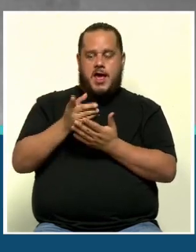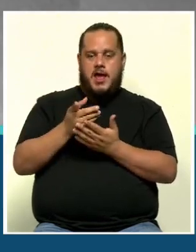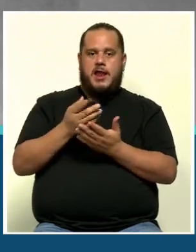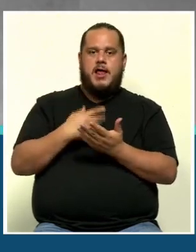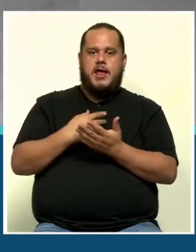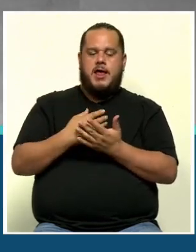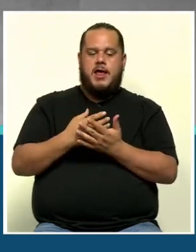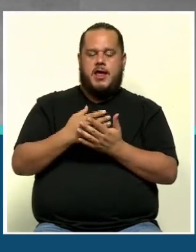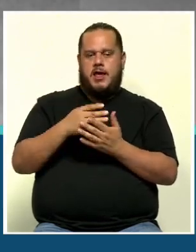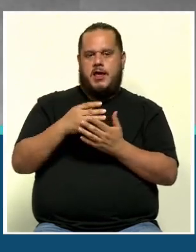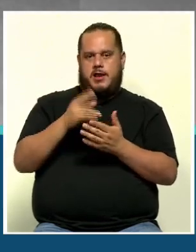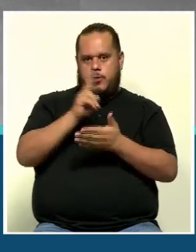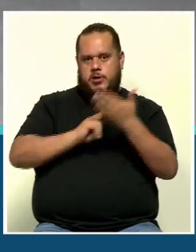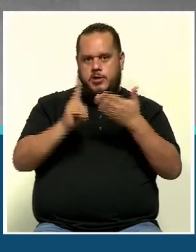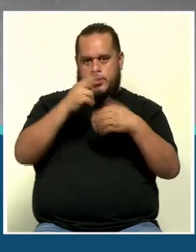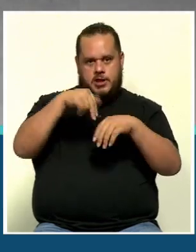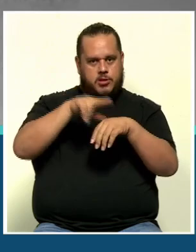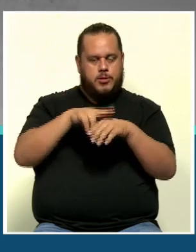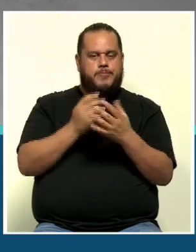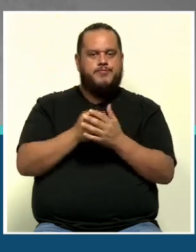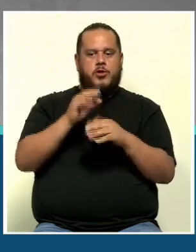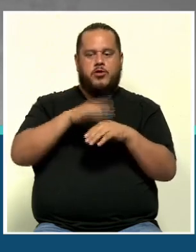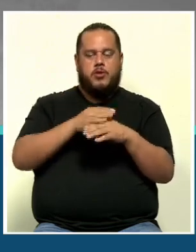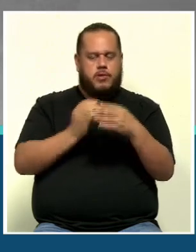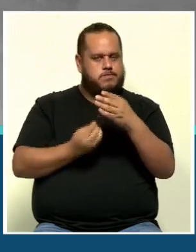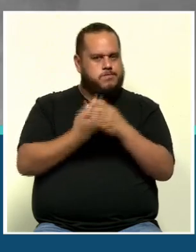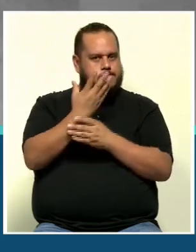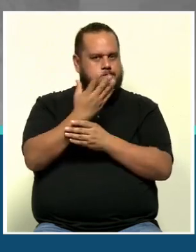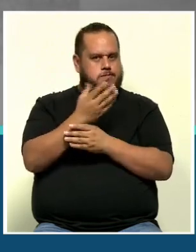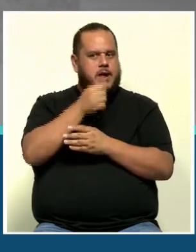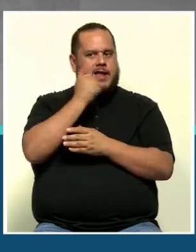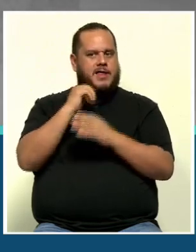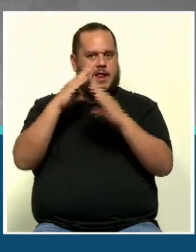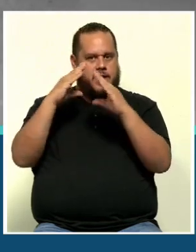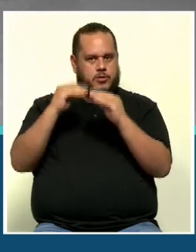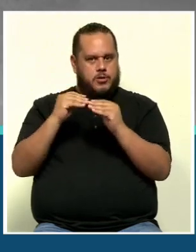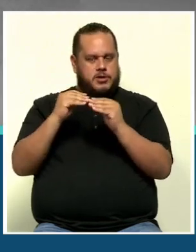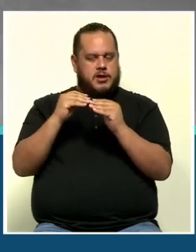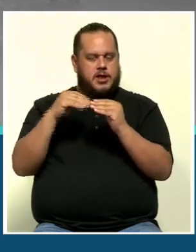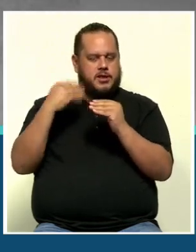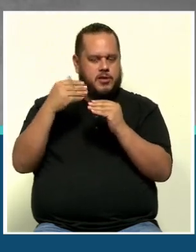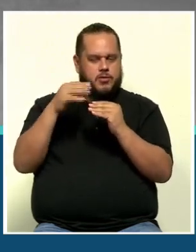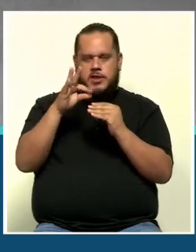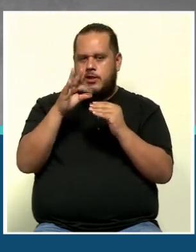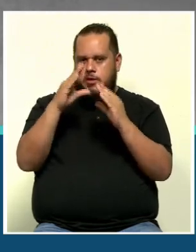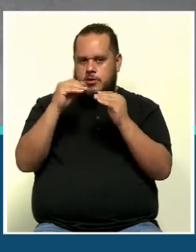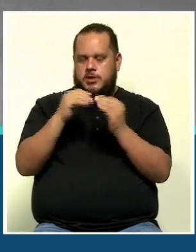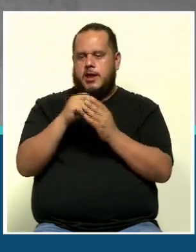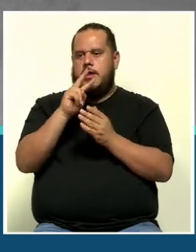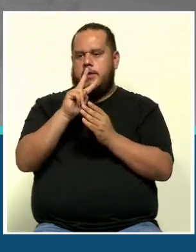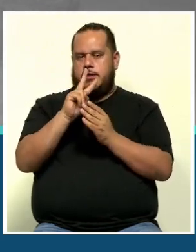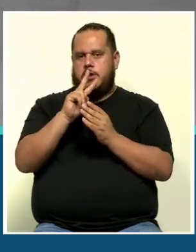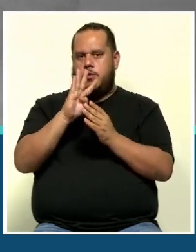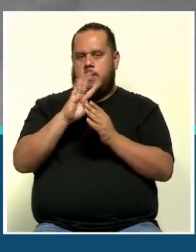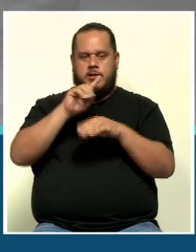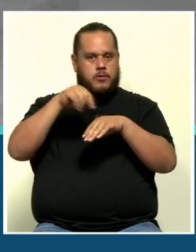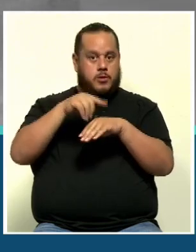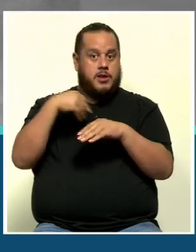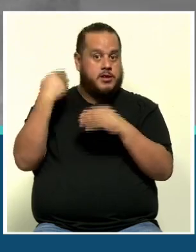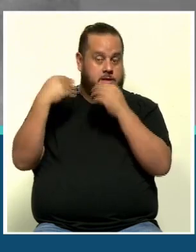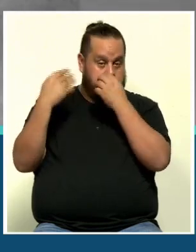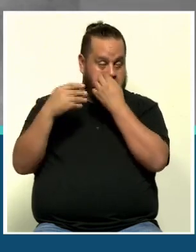Nacional, sobre lo que fue esta erupción el día de ayer en horas de la noche, pasada las 9 de la noche, casi 24 horas después. Una